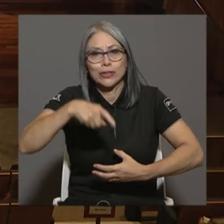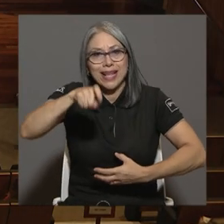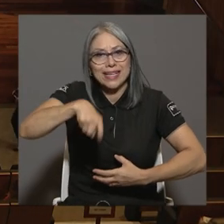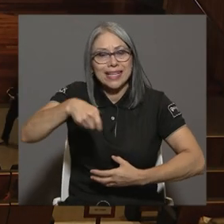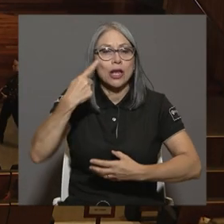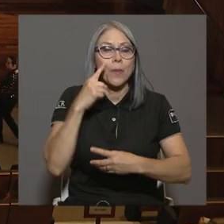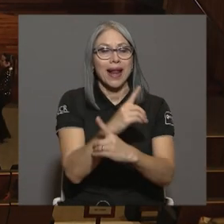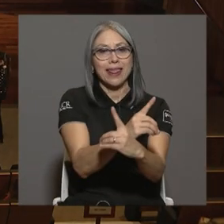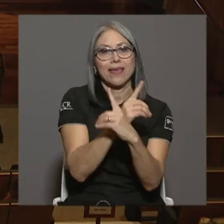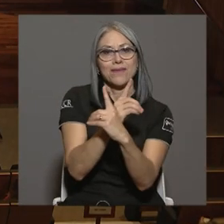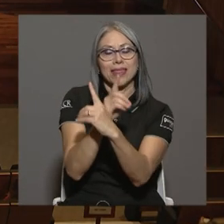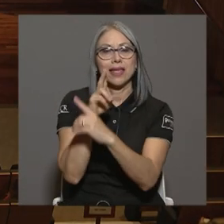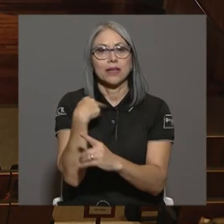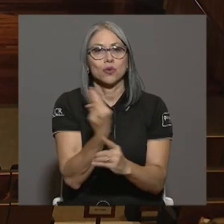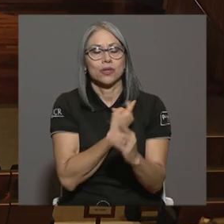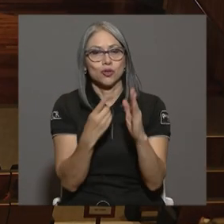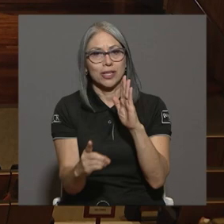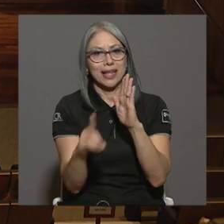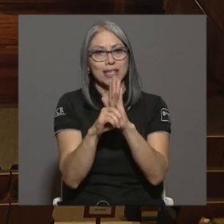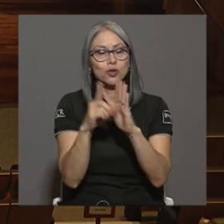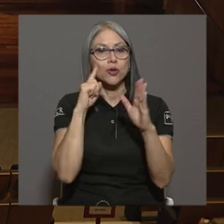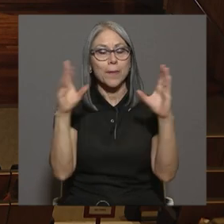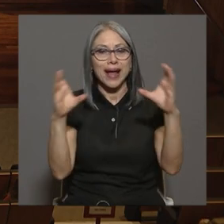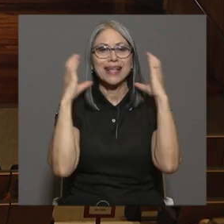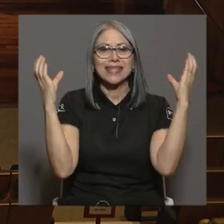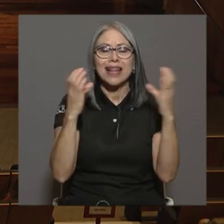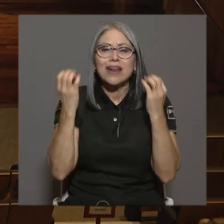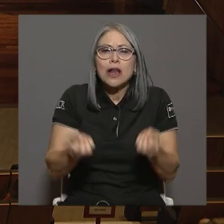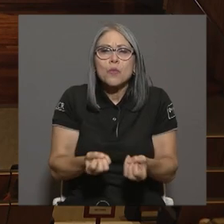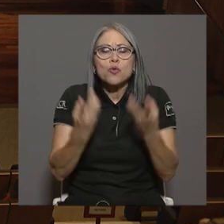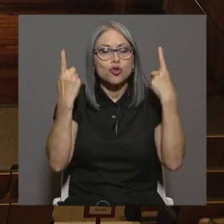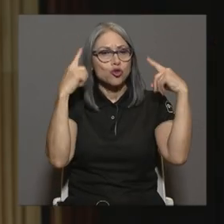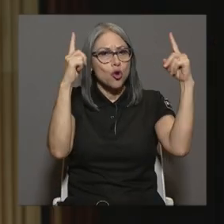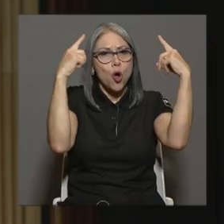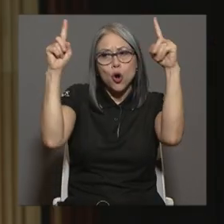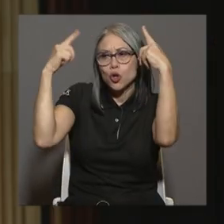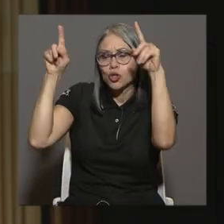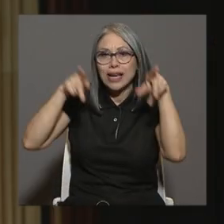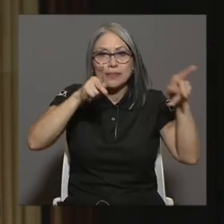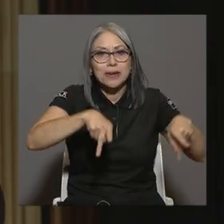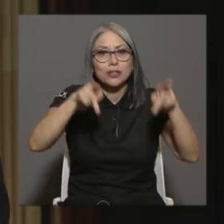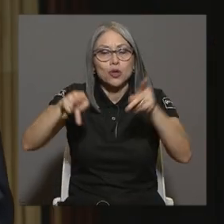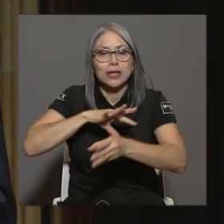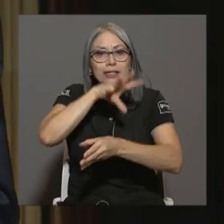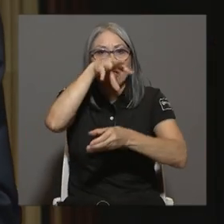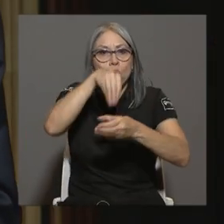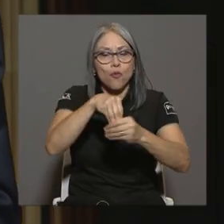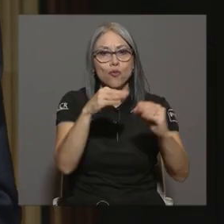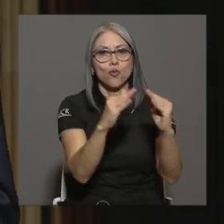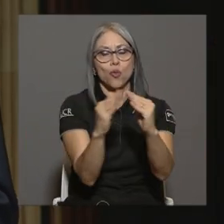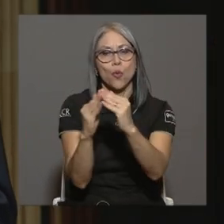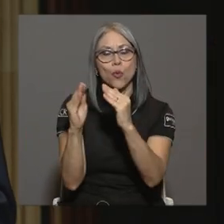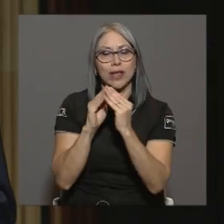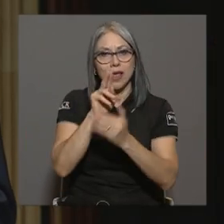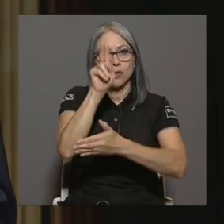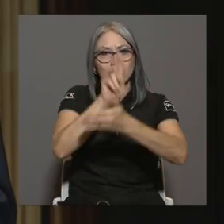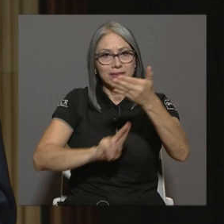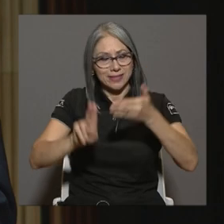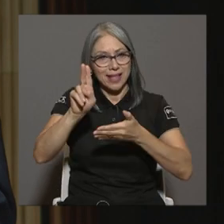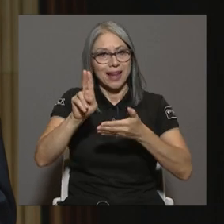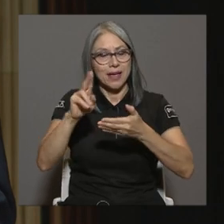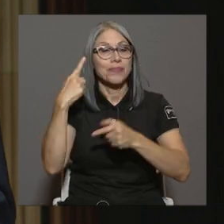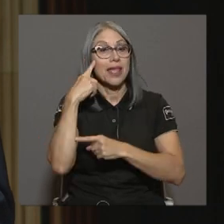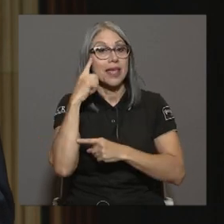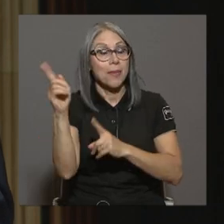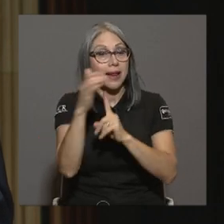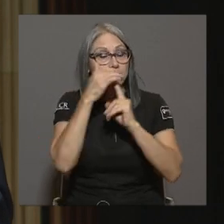defender nuestros derechos, para celebrar los muchos logros de las personas que conforman la comunidad universitaria y